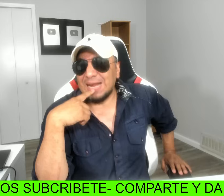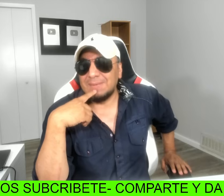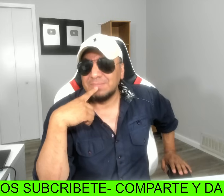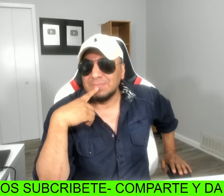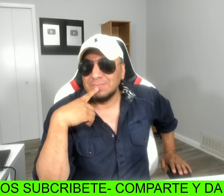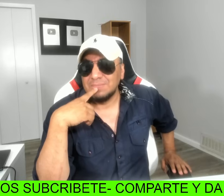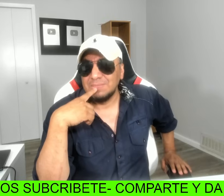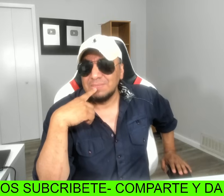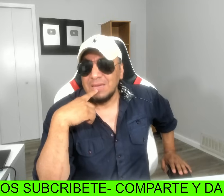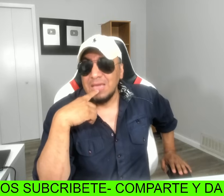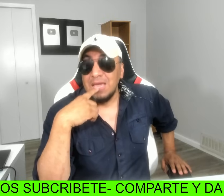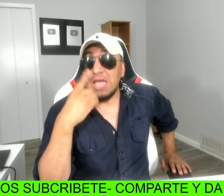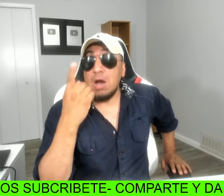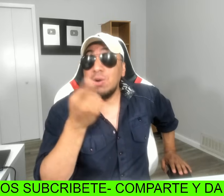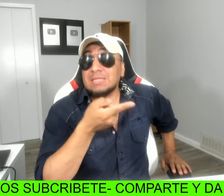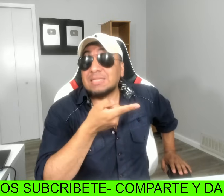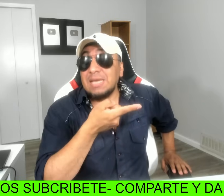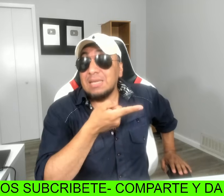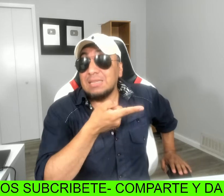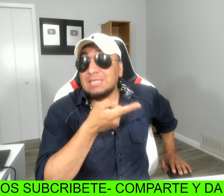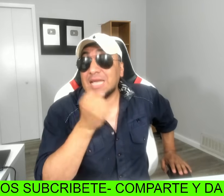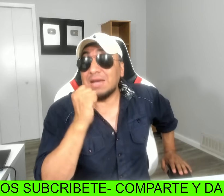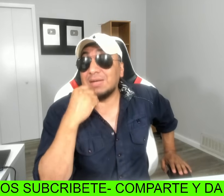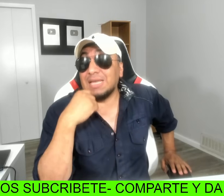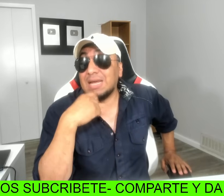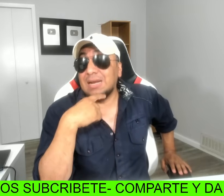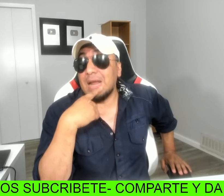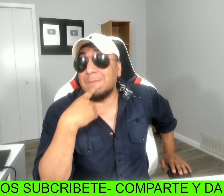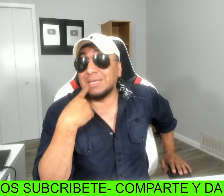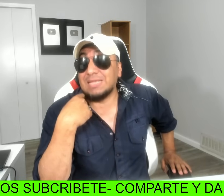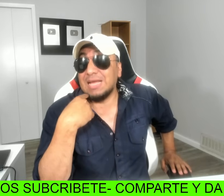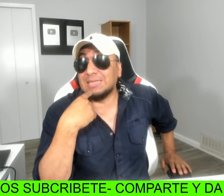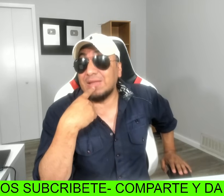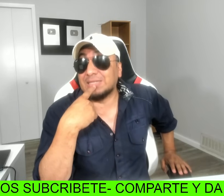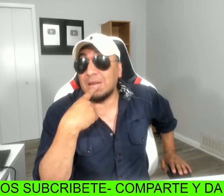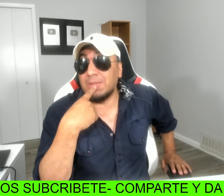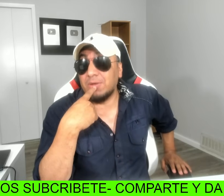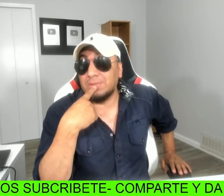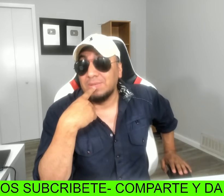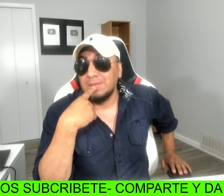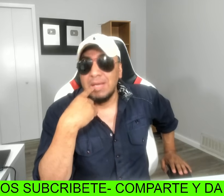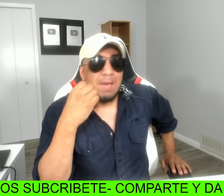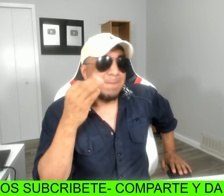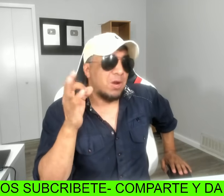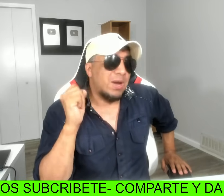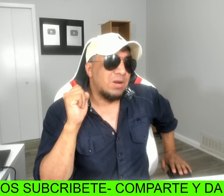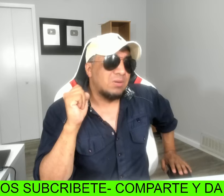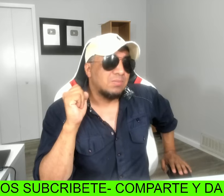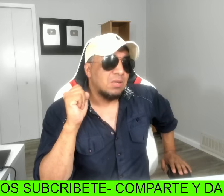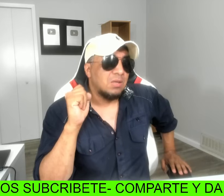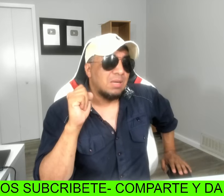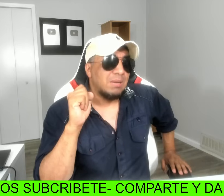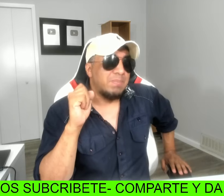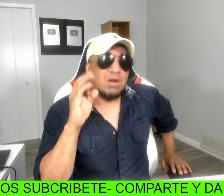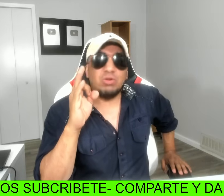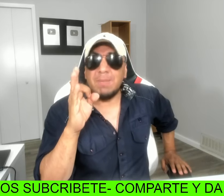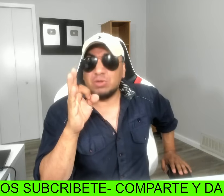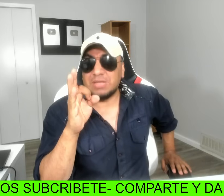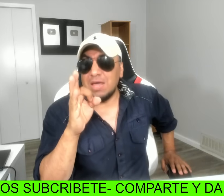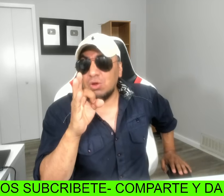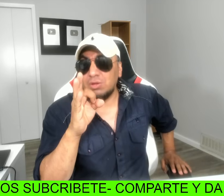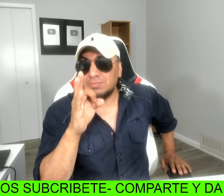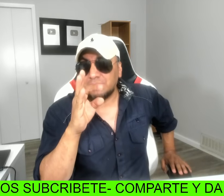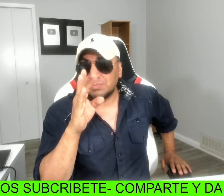capacidad tendrá? Y aún así dice que va a ser la presidenta de El Salvador. Pero bueno, viene